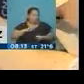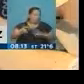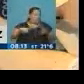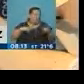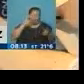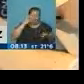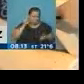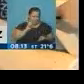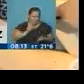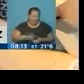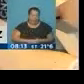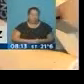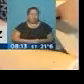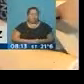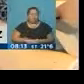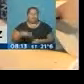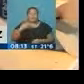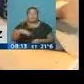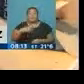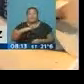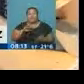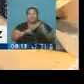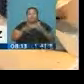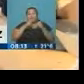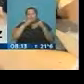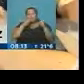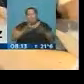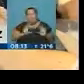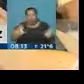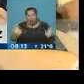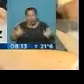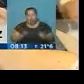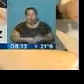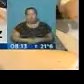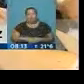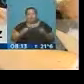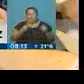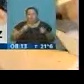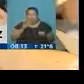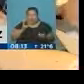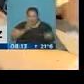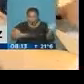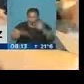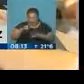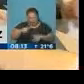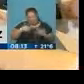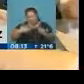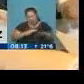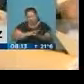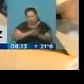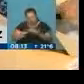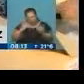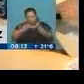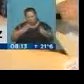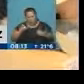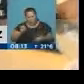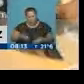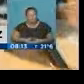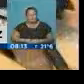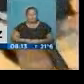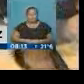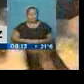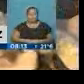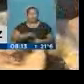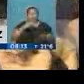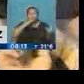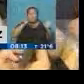de esa manera. Y habrá que hacerlo de la mejor forma posible. ¿Cómo no se va a poder organizar una cosa de esa manera? Seguro, claro que sí. Ministro,